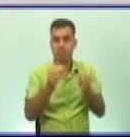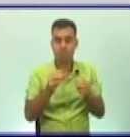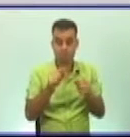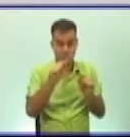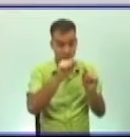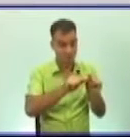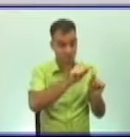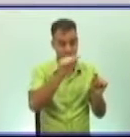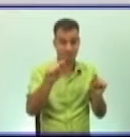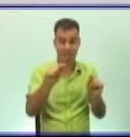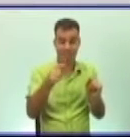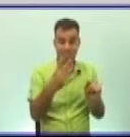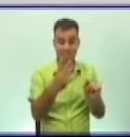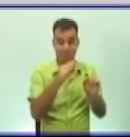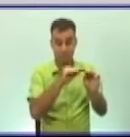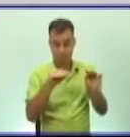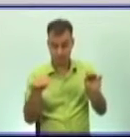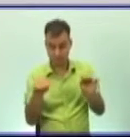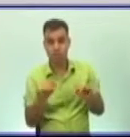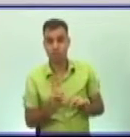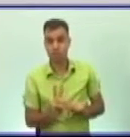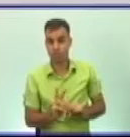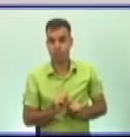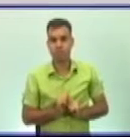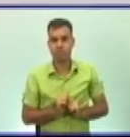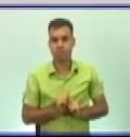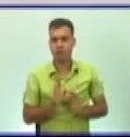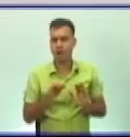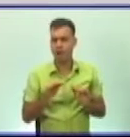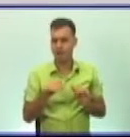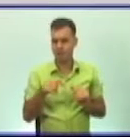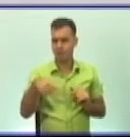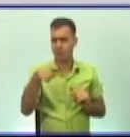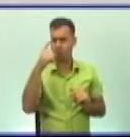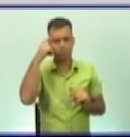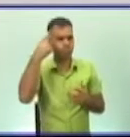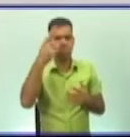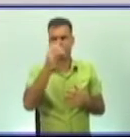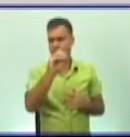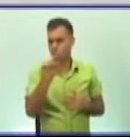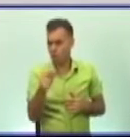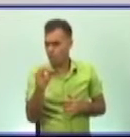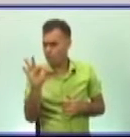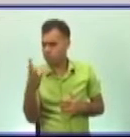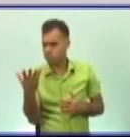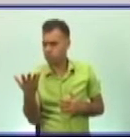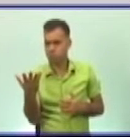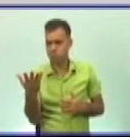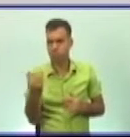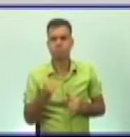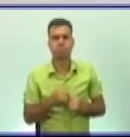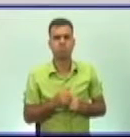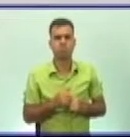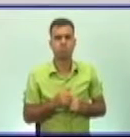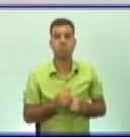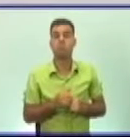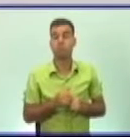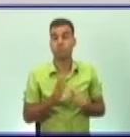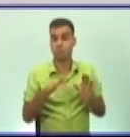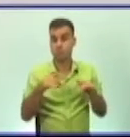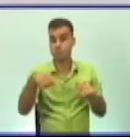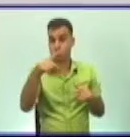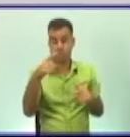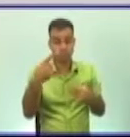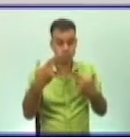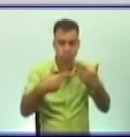¿verdad? Y en ocasiones en el aula nosotros utilizamos 0,8. Entonces también usted que tienen habilidades en el